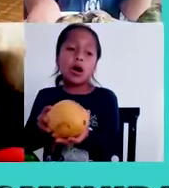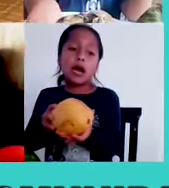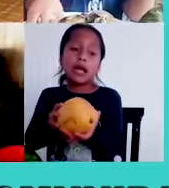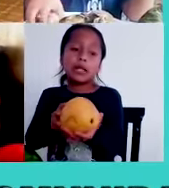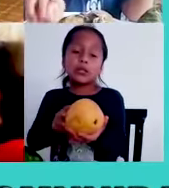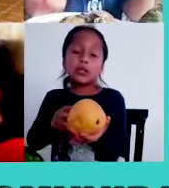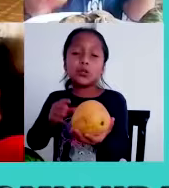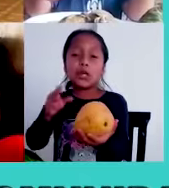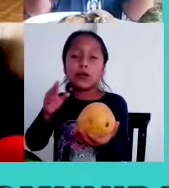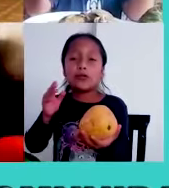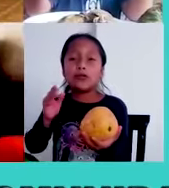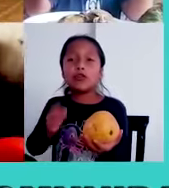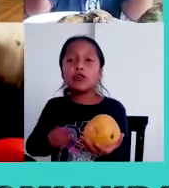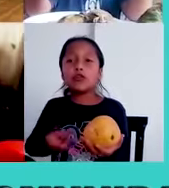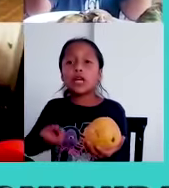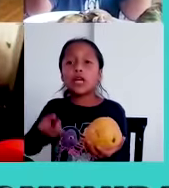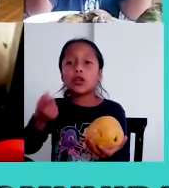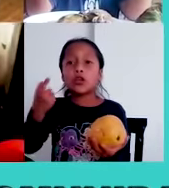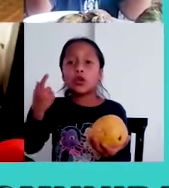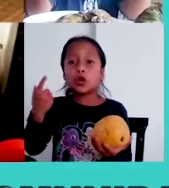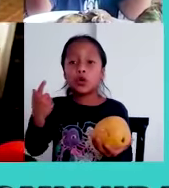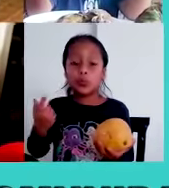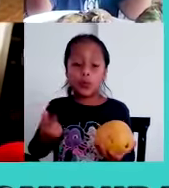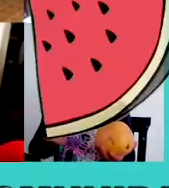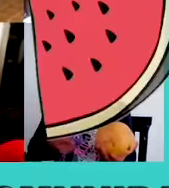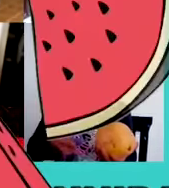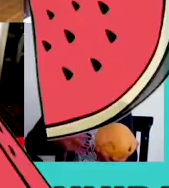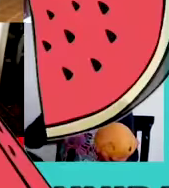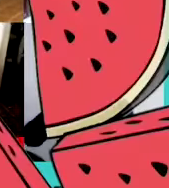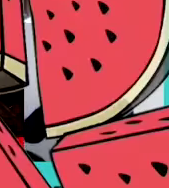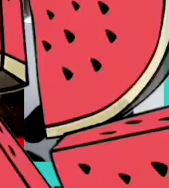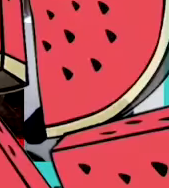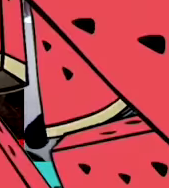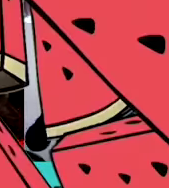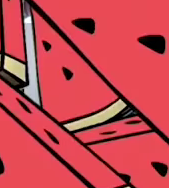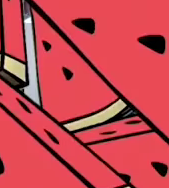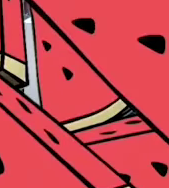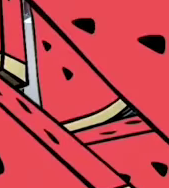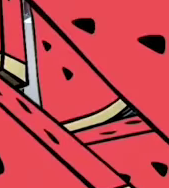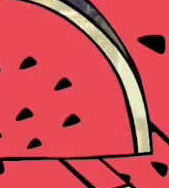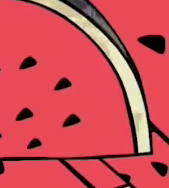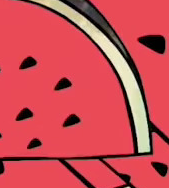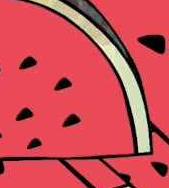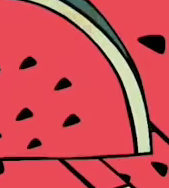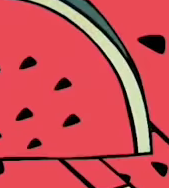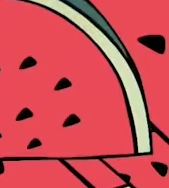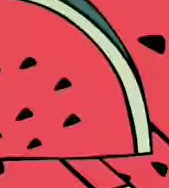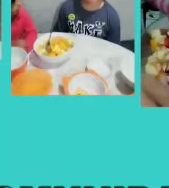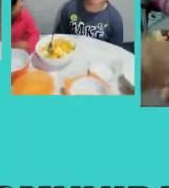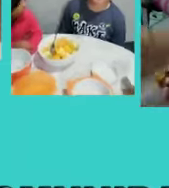ahí a la casa sandía. Ahora yo voy a disgustar.